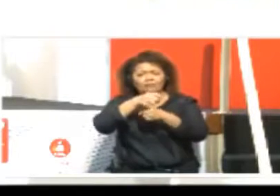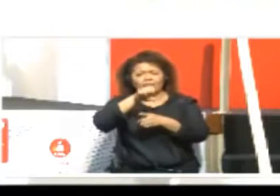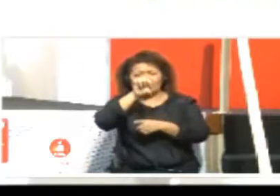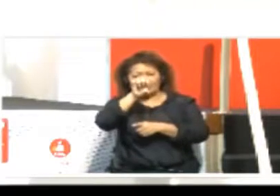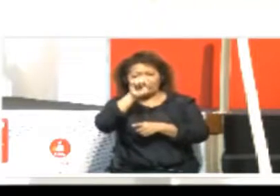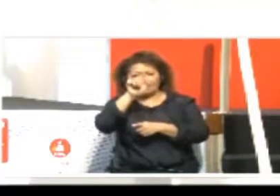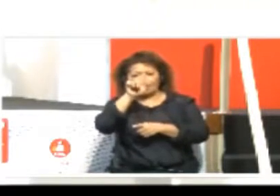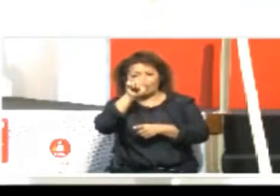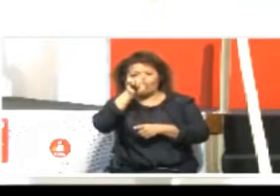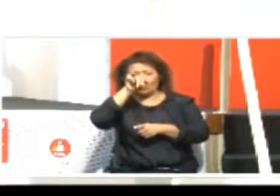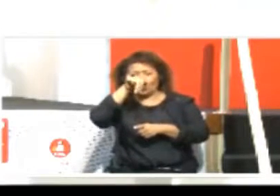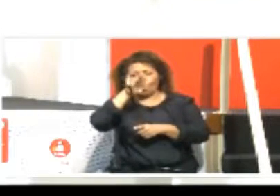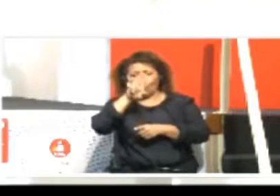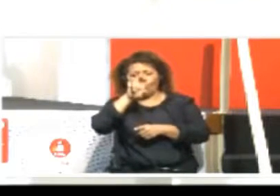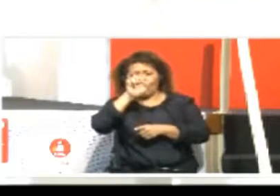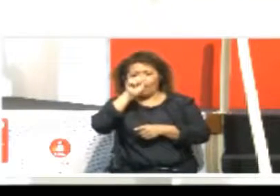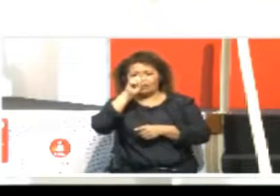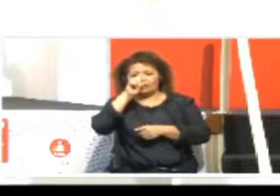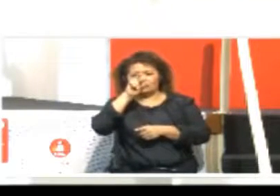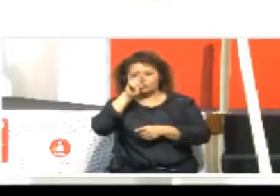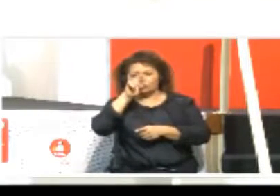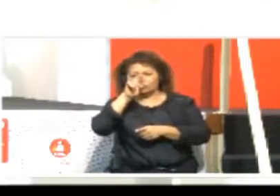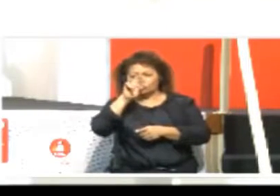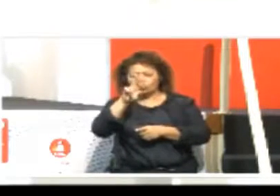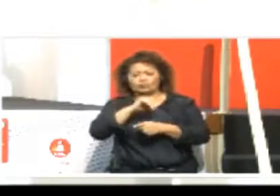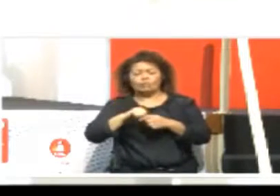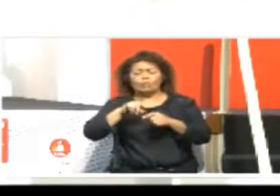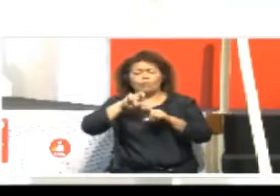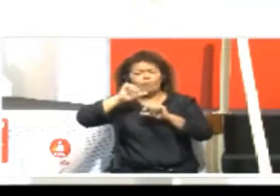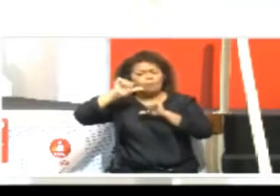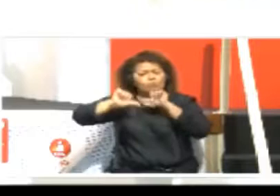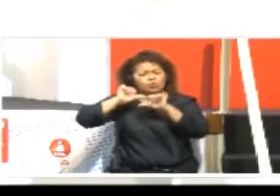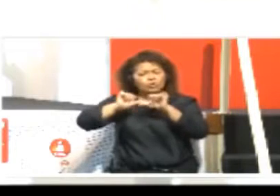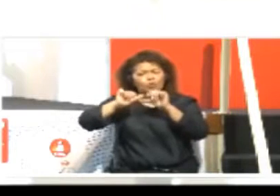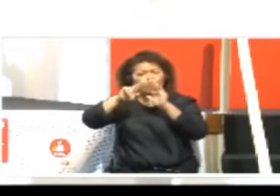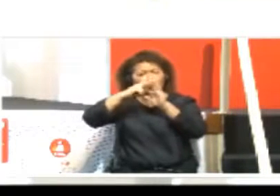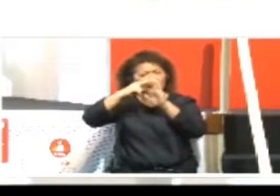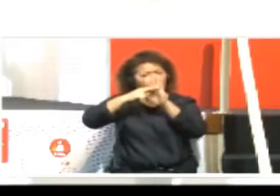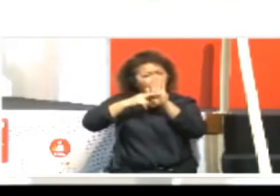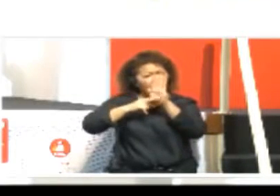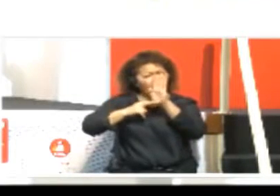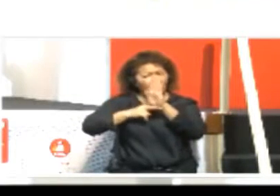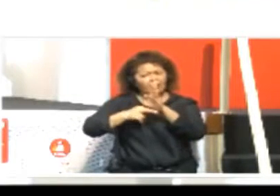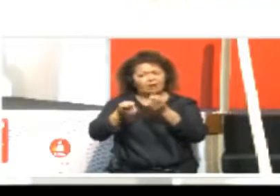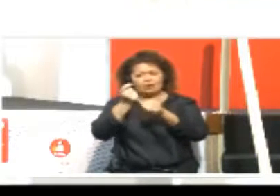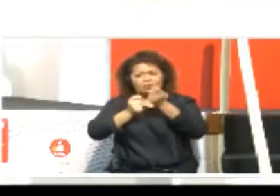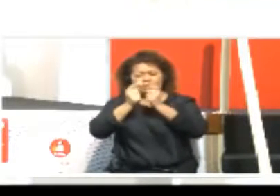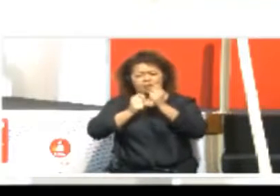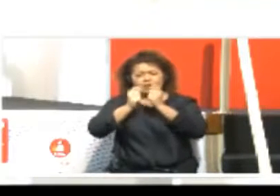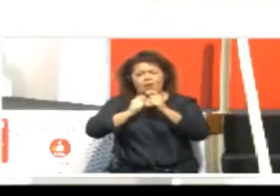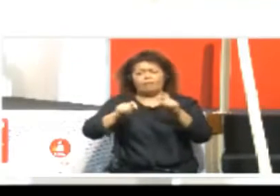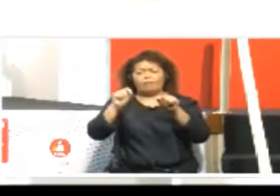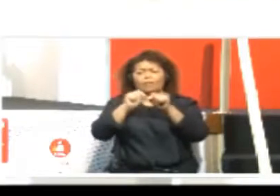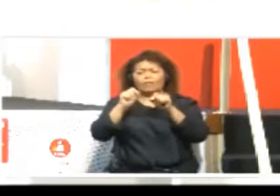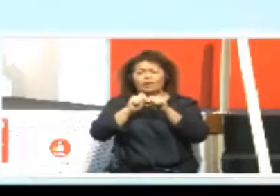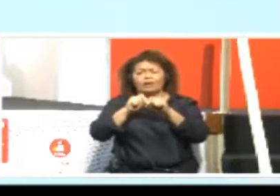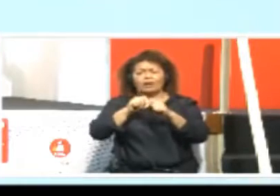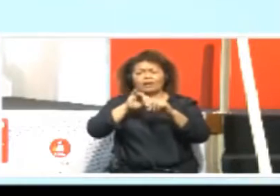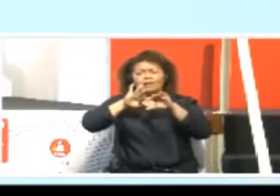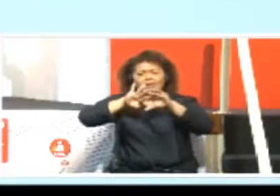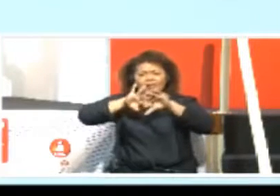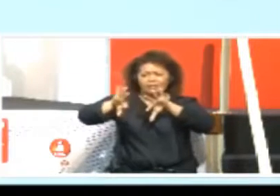reglas presupuestales porque a raíz de la adopción de la descentralización, los municipios adquirieron responsabilidades,